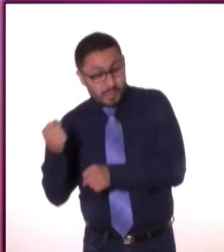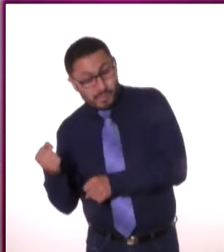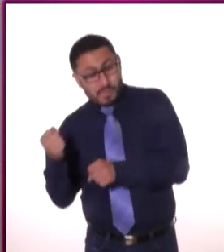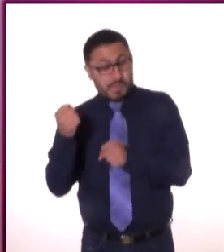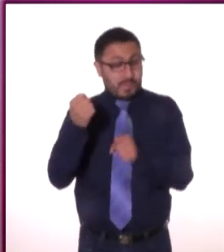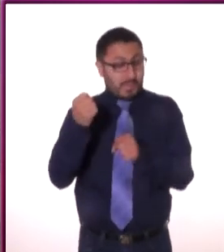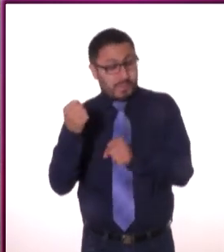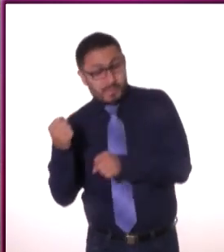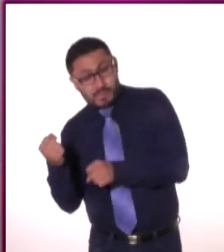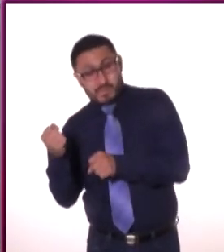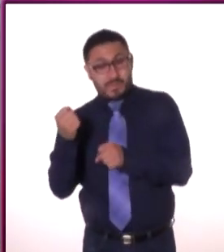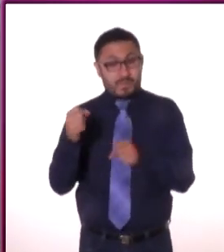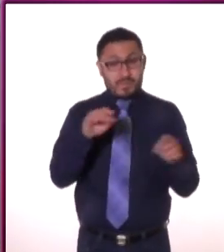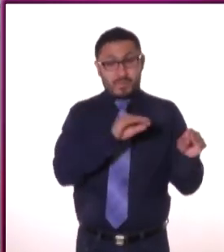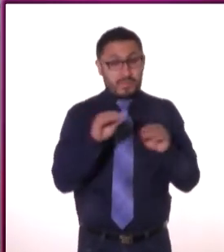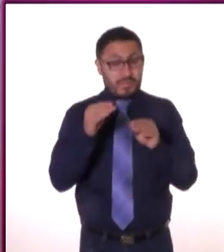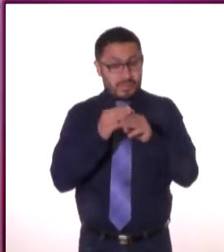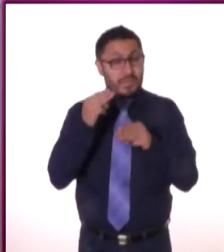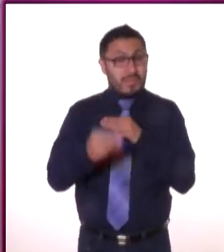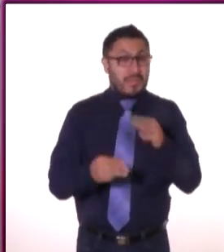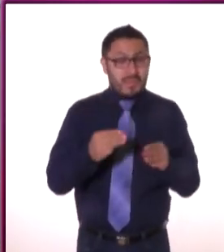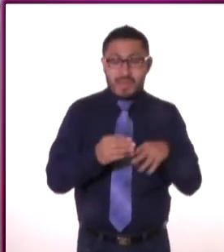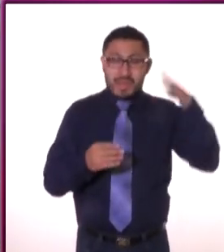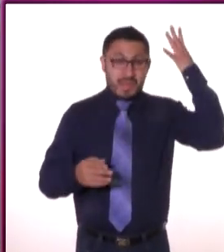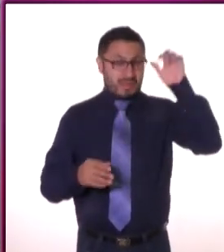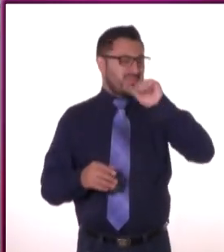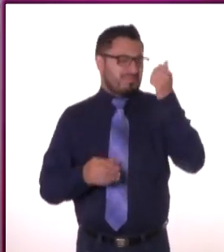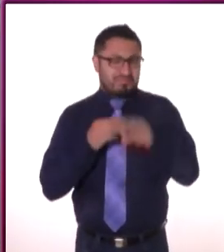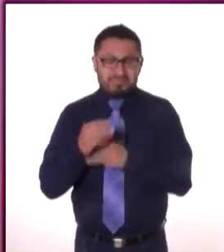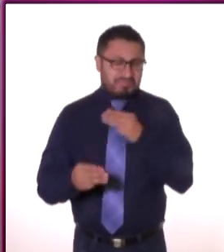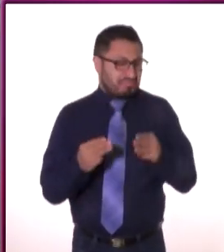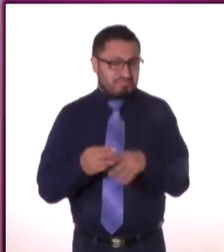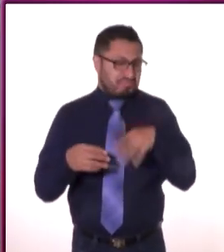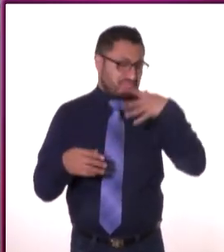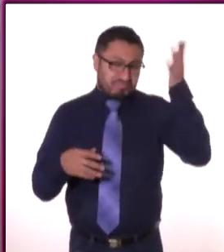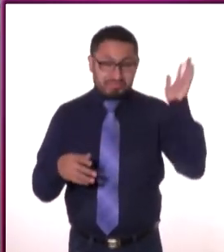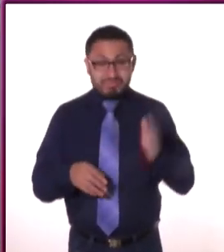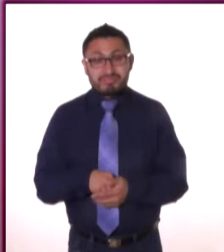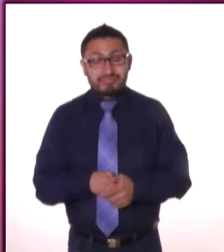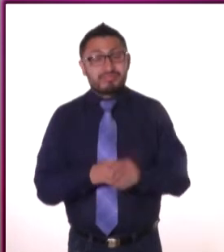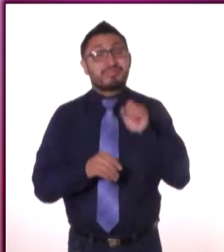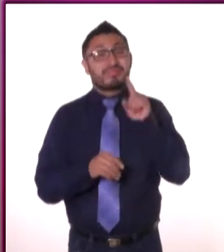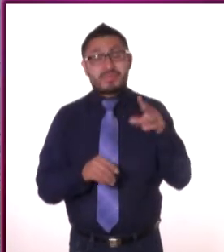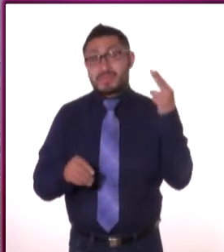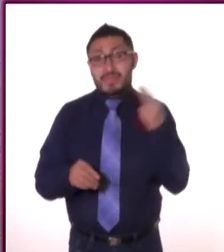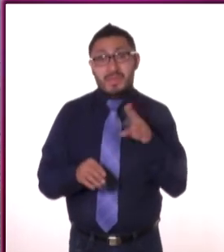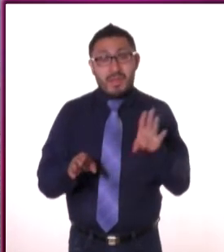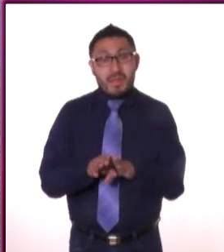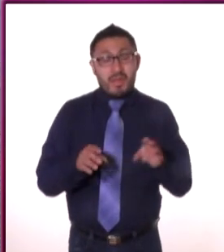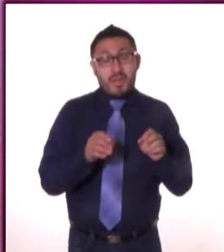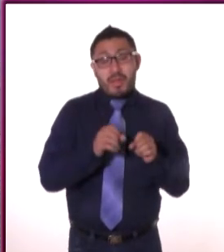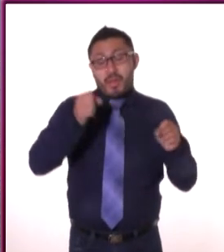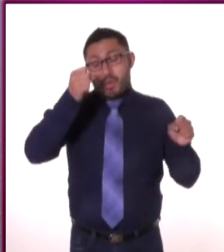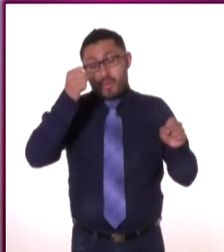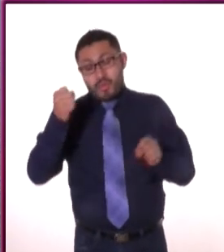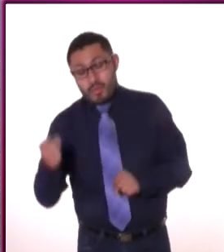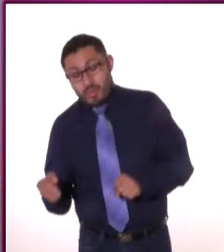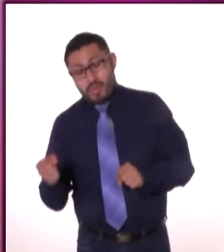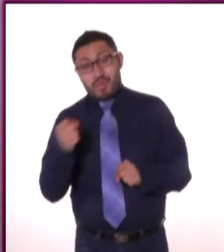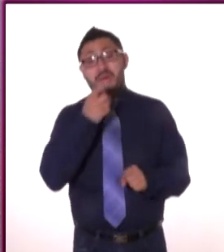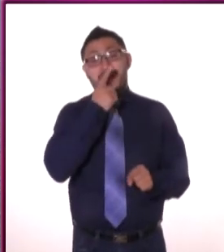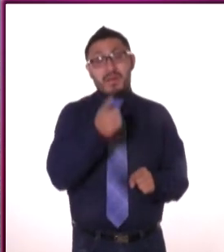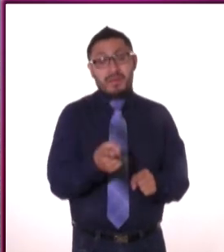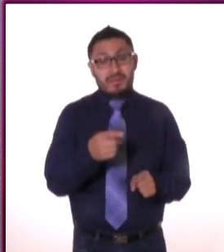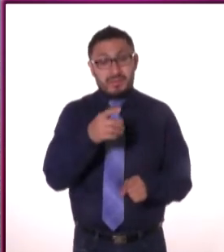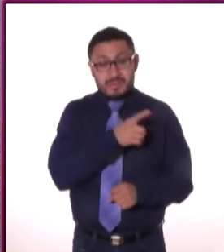Entonces, ¿dónde nos apoyaríamos para poder mover la Tierra, ¿no? En el Sol, en otro planeta, no lo sé, ¿no? También necesitaríamos la